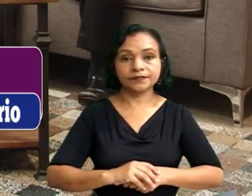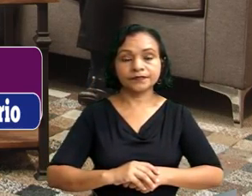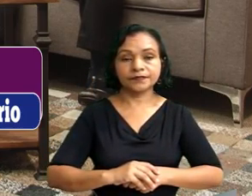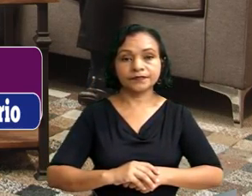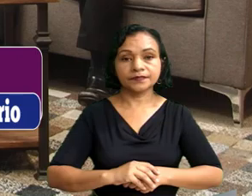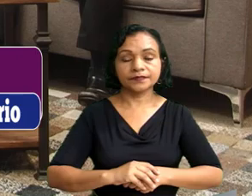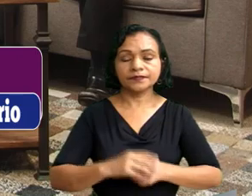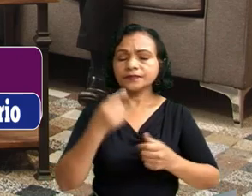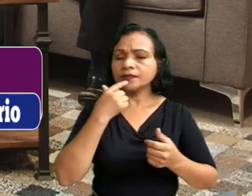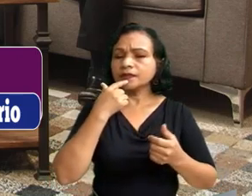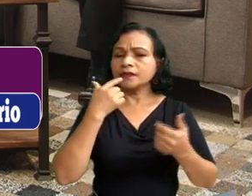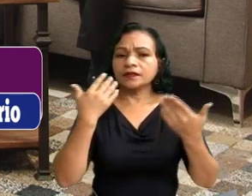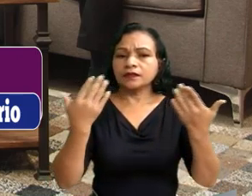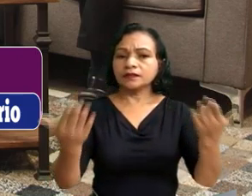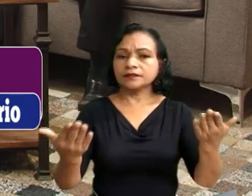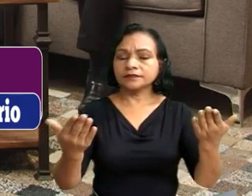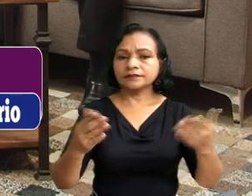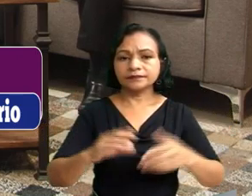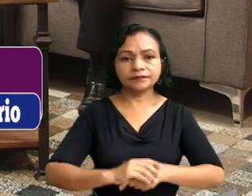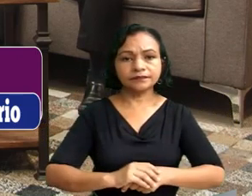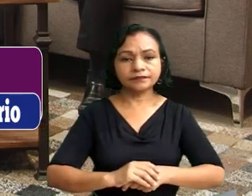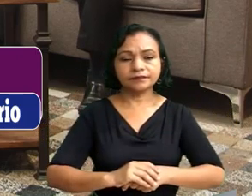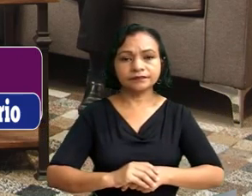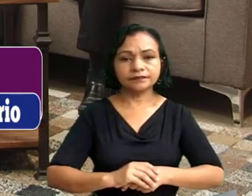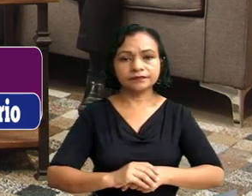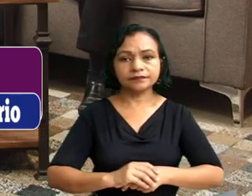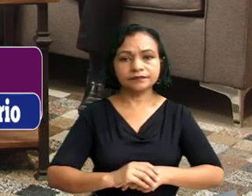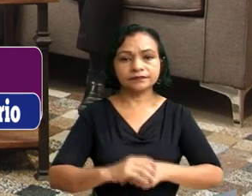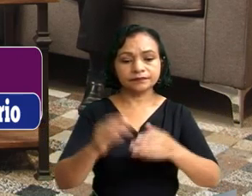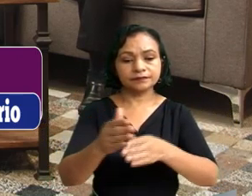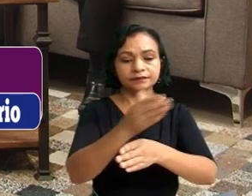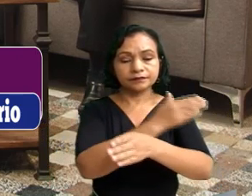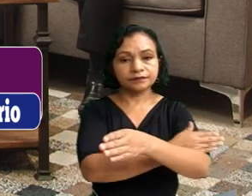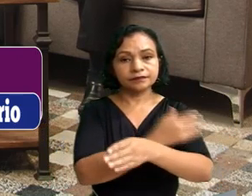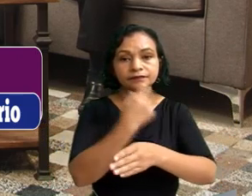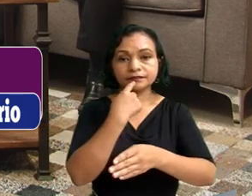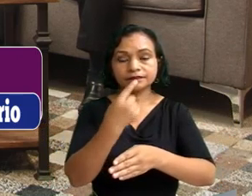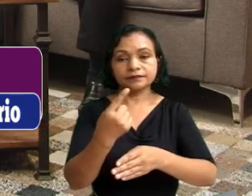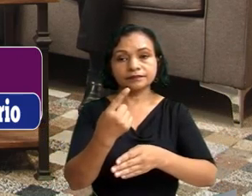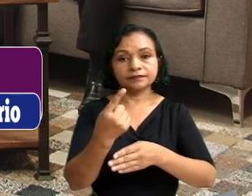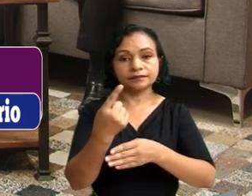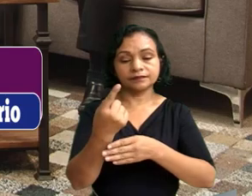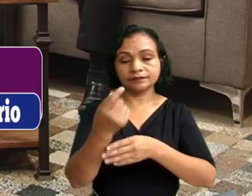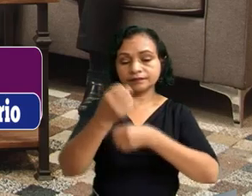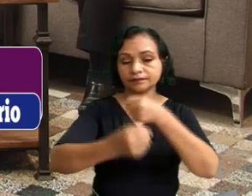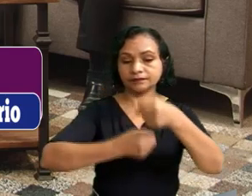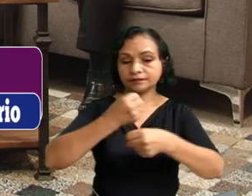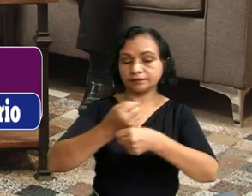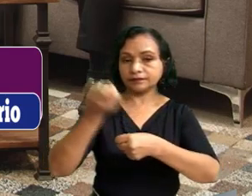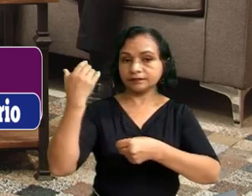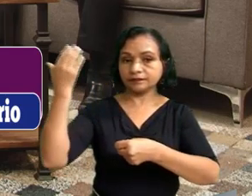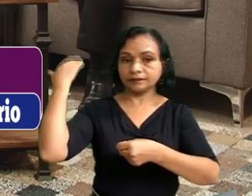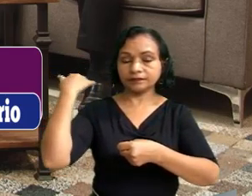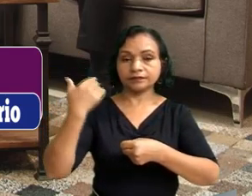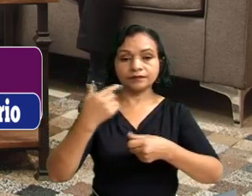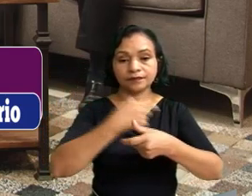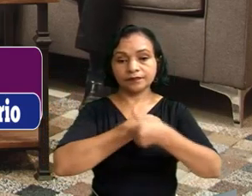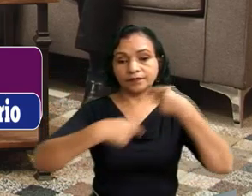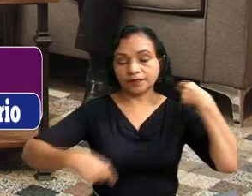por qué como me decía a mí a finales del año pasado un ex